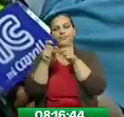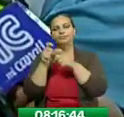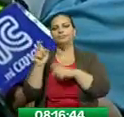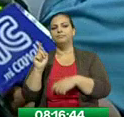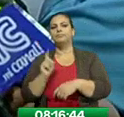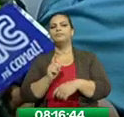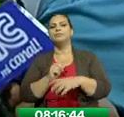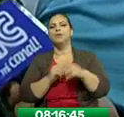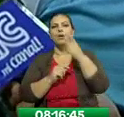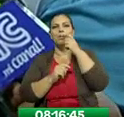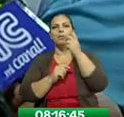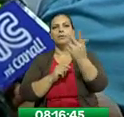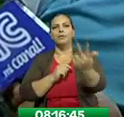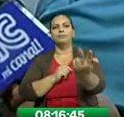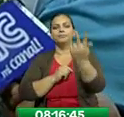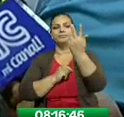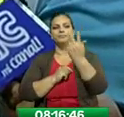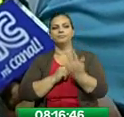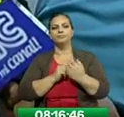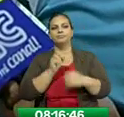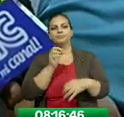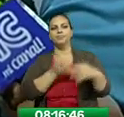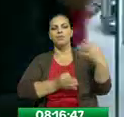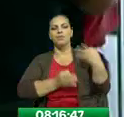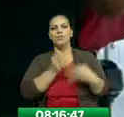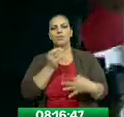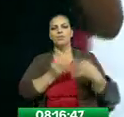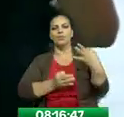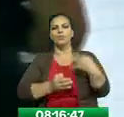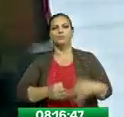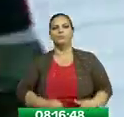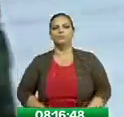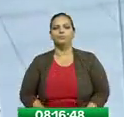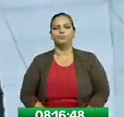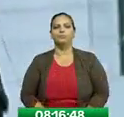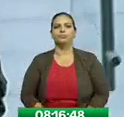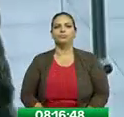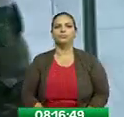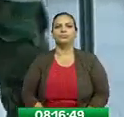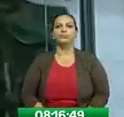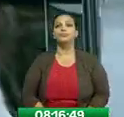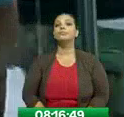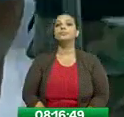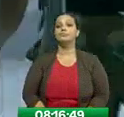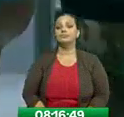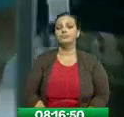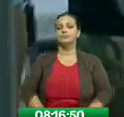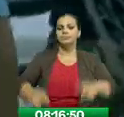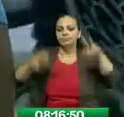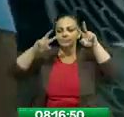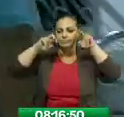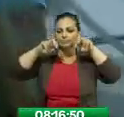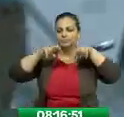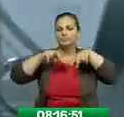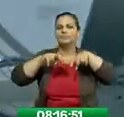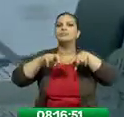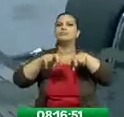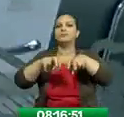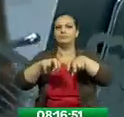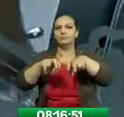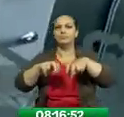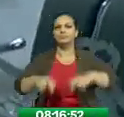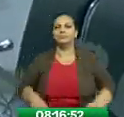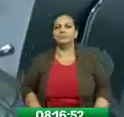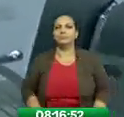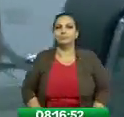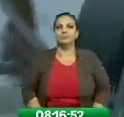horas procedan a la audiencia de formulación de cargos. Serán investigados por el delito de receptación, penado